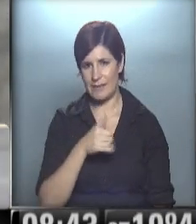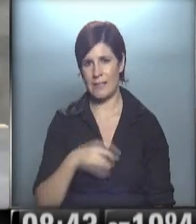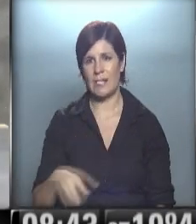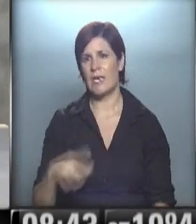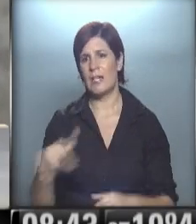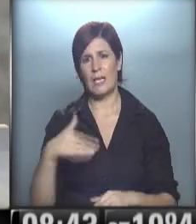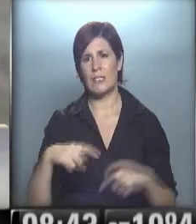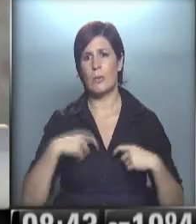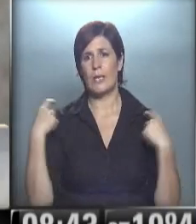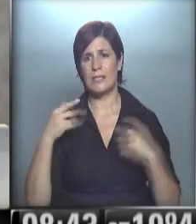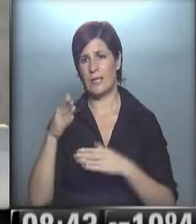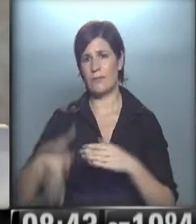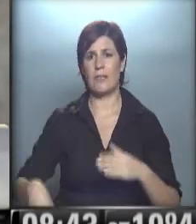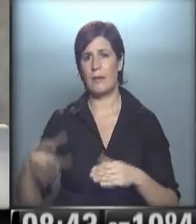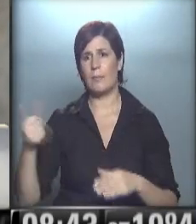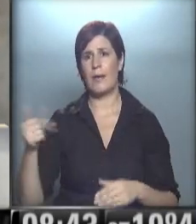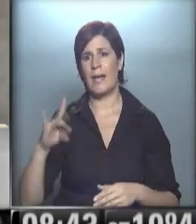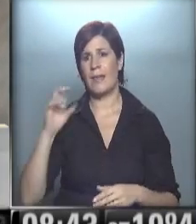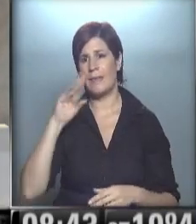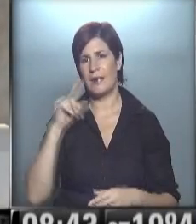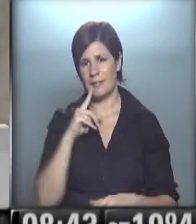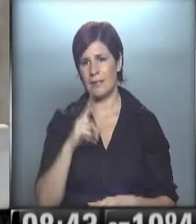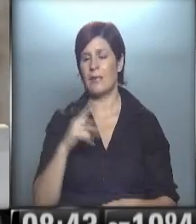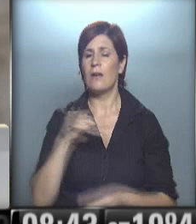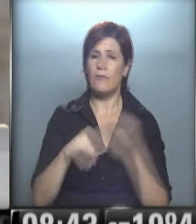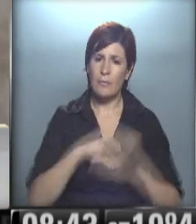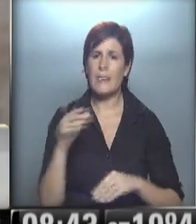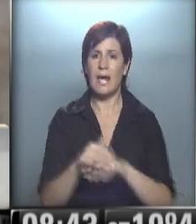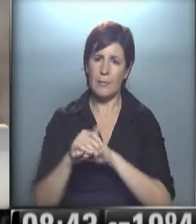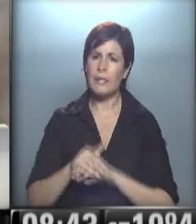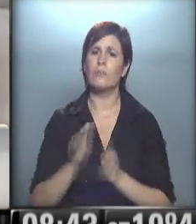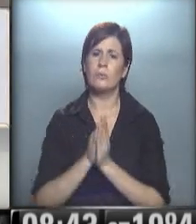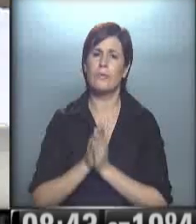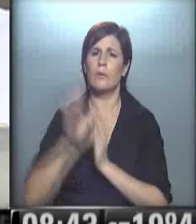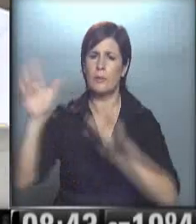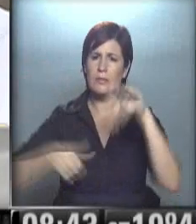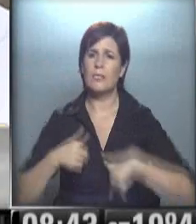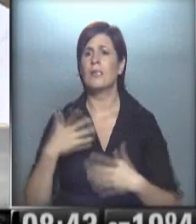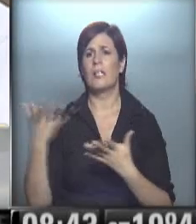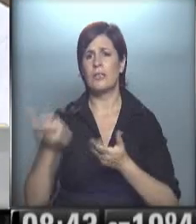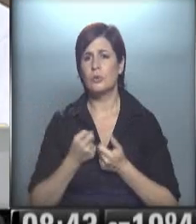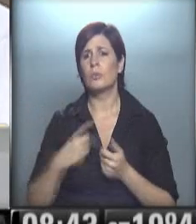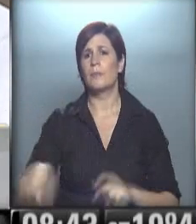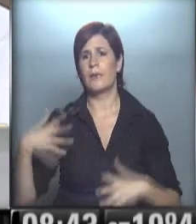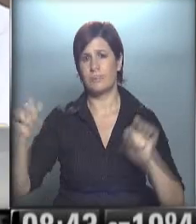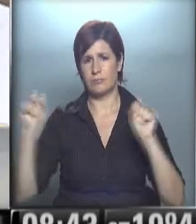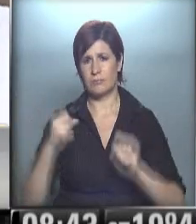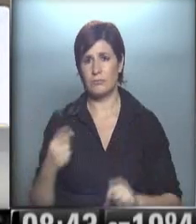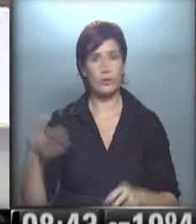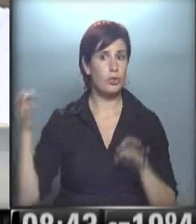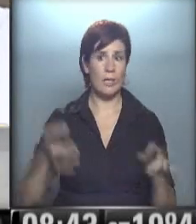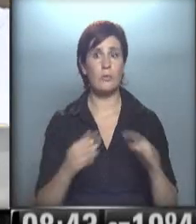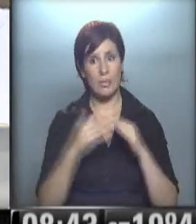Madrid. Allegados y familiares piden ayuda para encontrarla. Cuando nosotros venimos, detectamos de que se llevó una mochila verde,